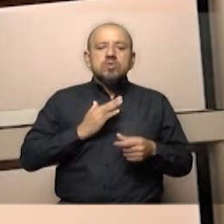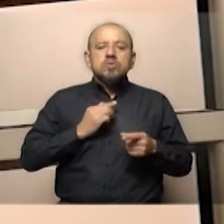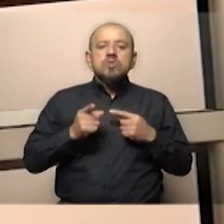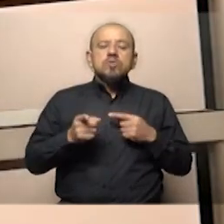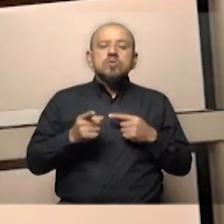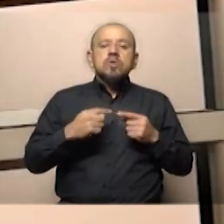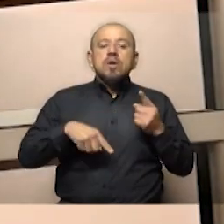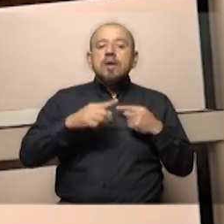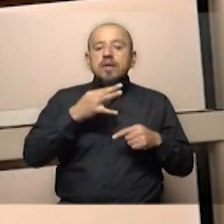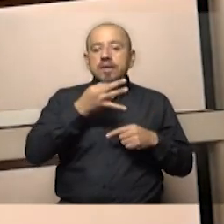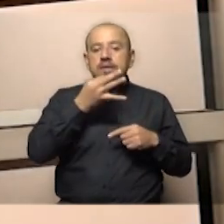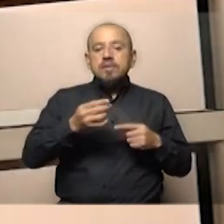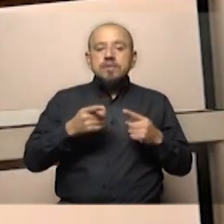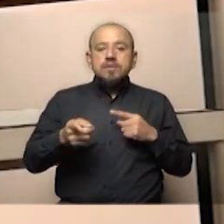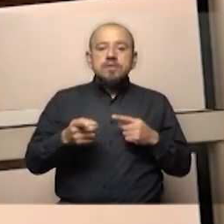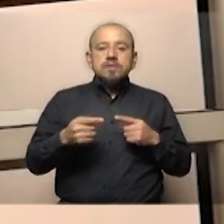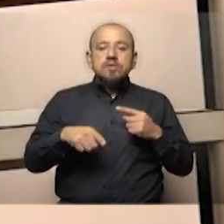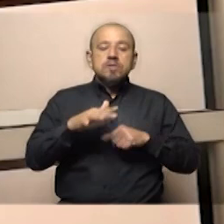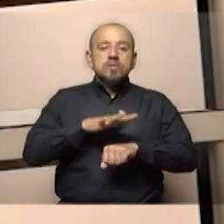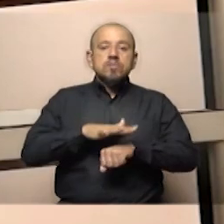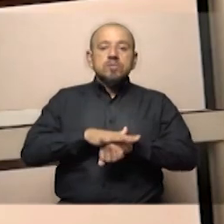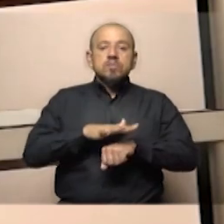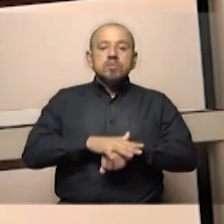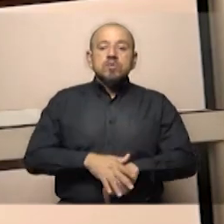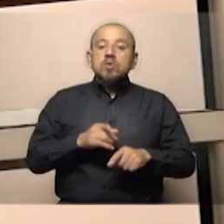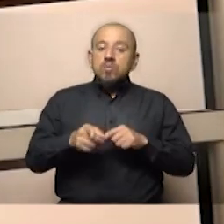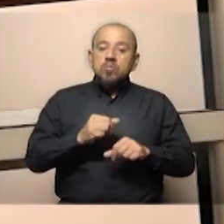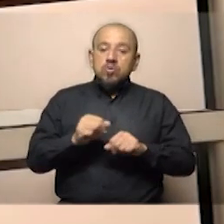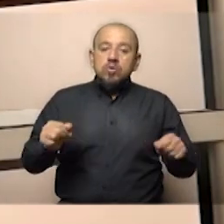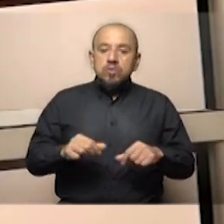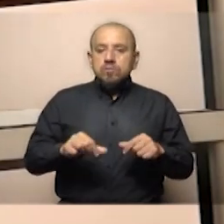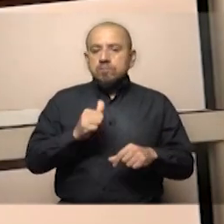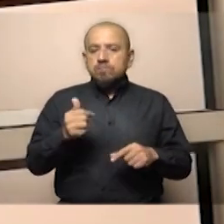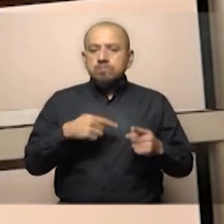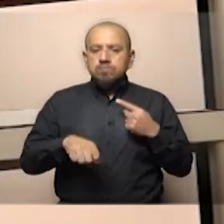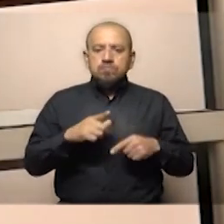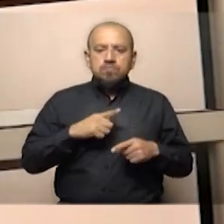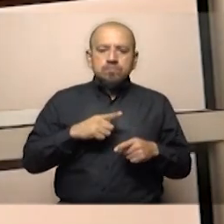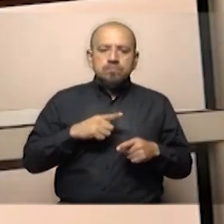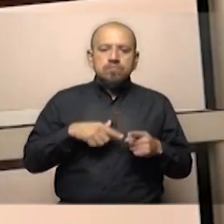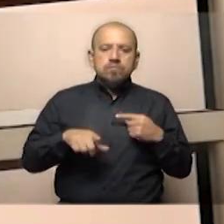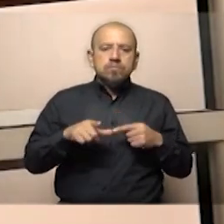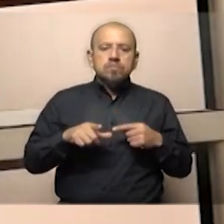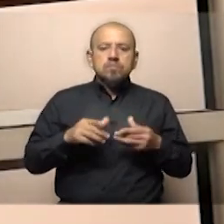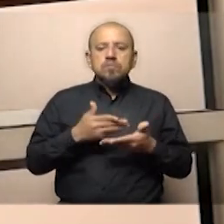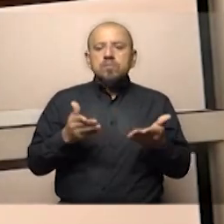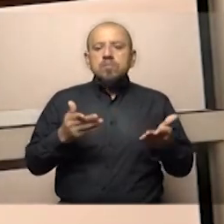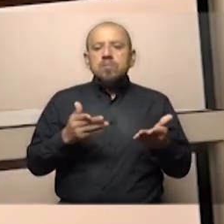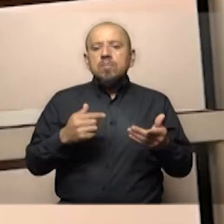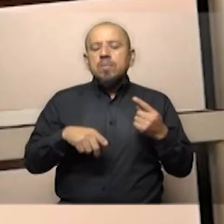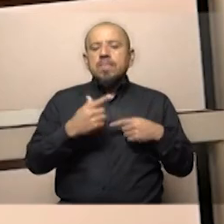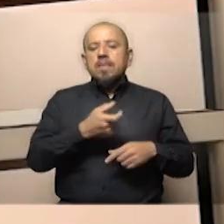él la consideraba el momento en que él había logrado tener un incidencia concreta y tangible en